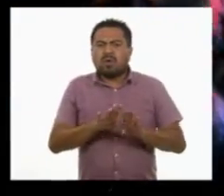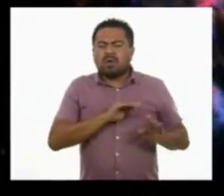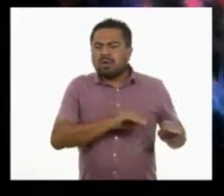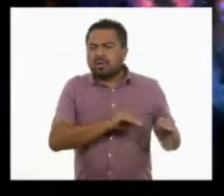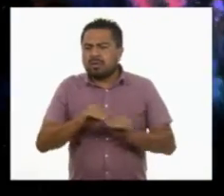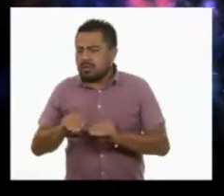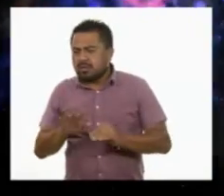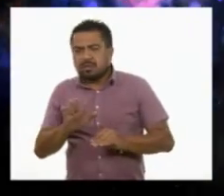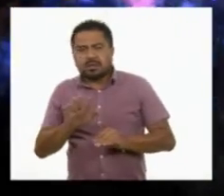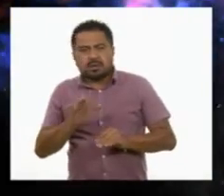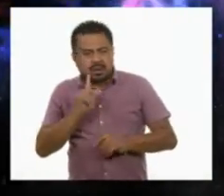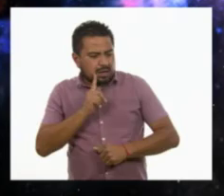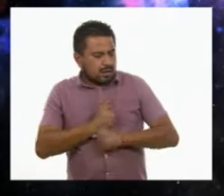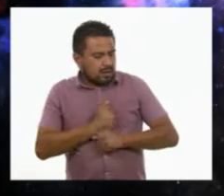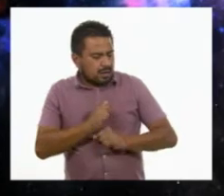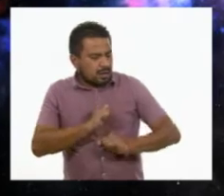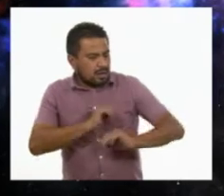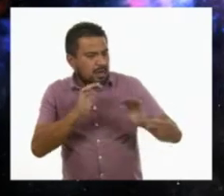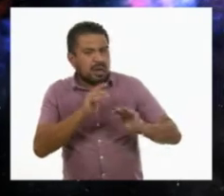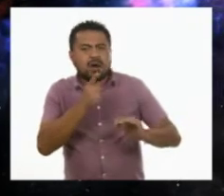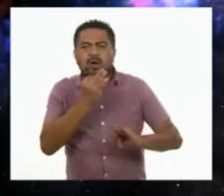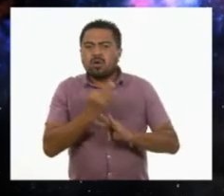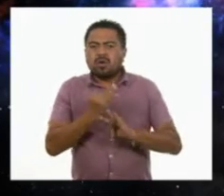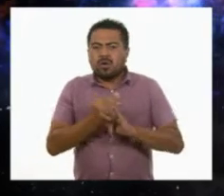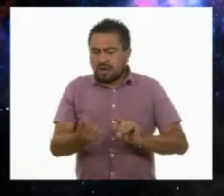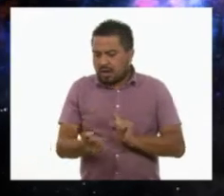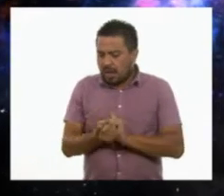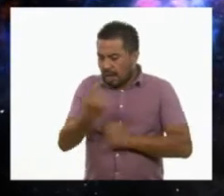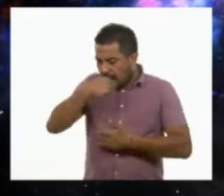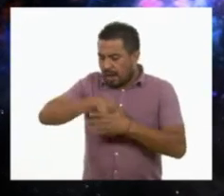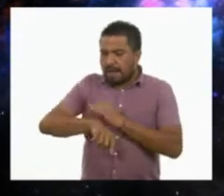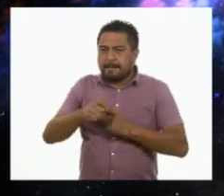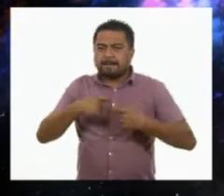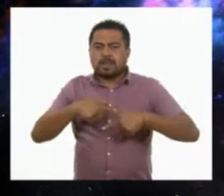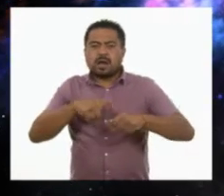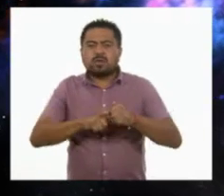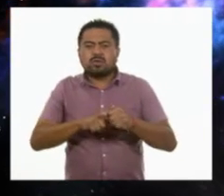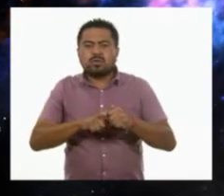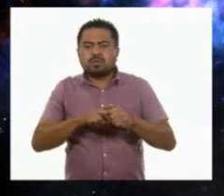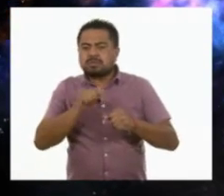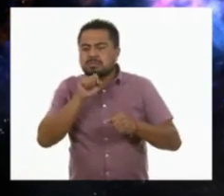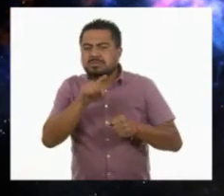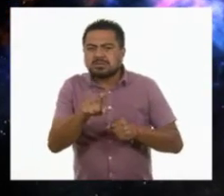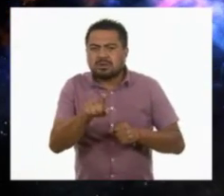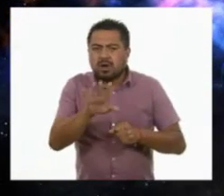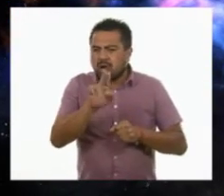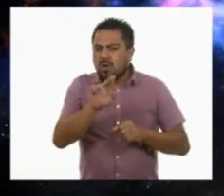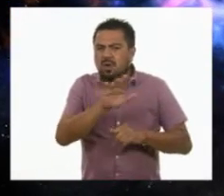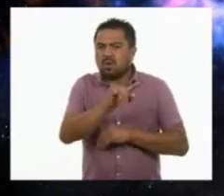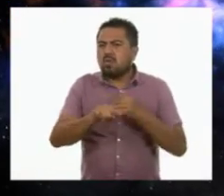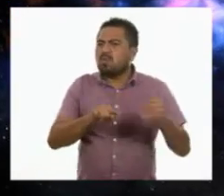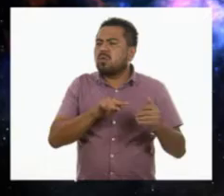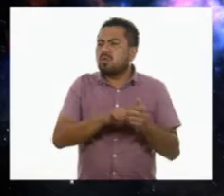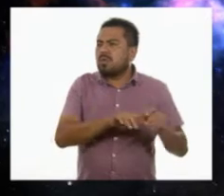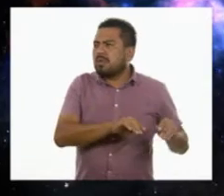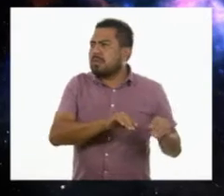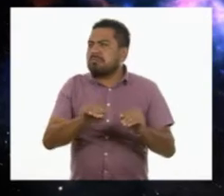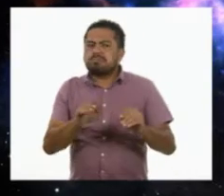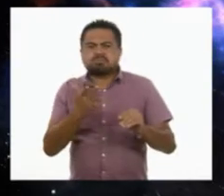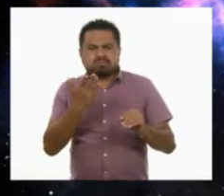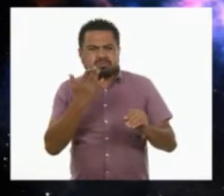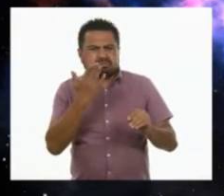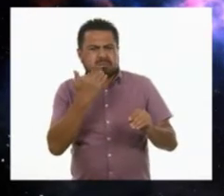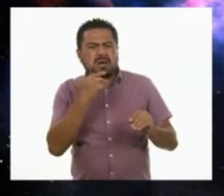cuenta y sorpréndete. Estás hablando contigo mismo. Yo soy tú y no has llegado a ningún lugar ni has